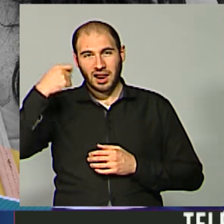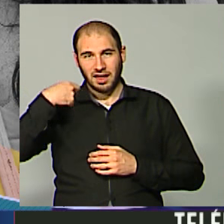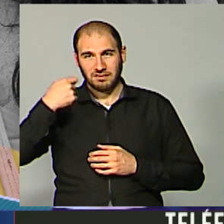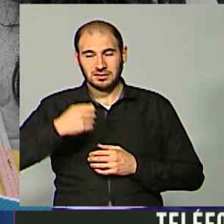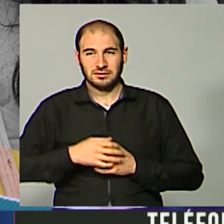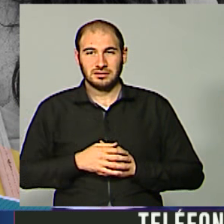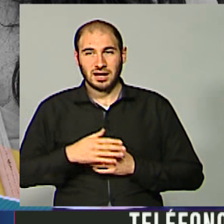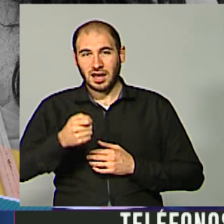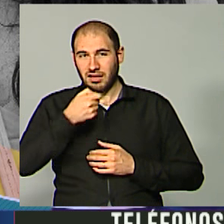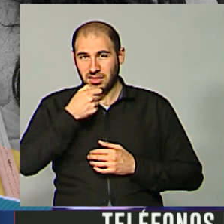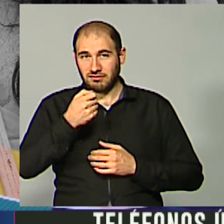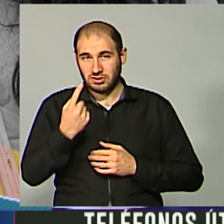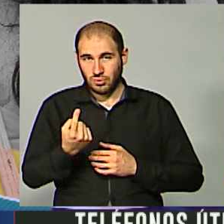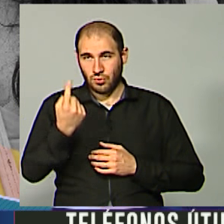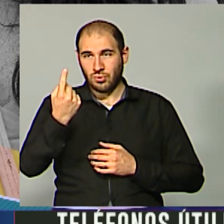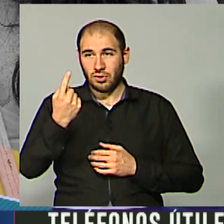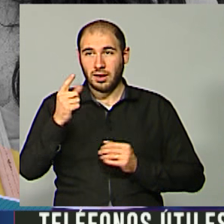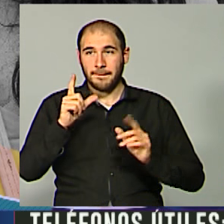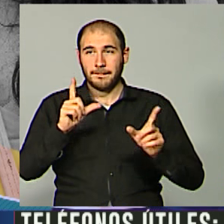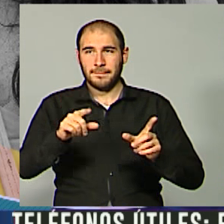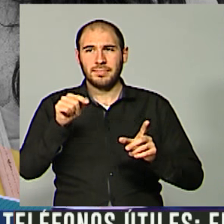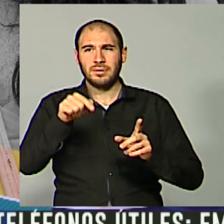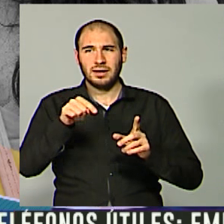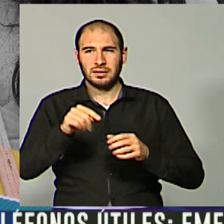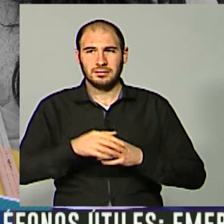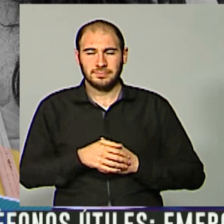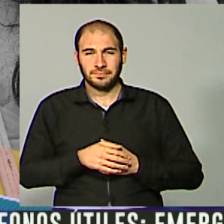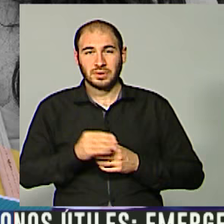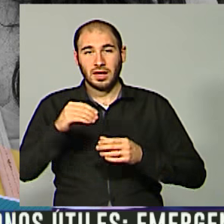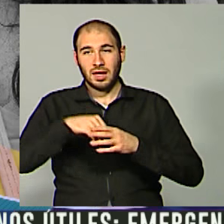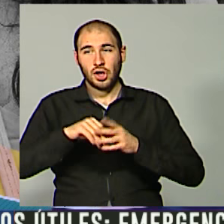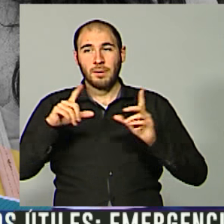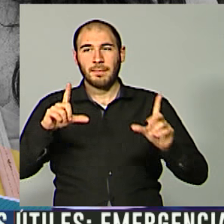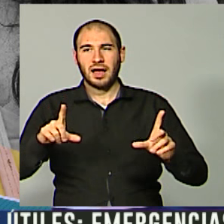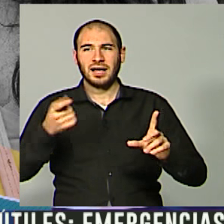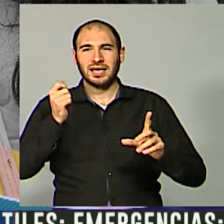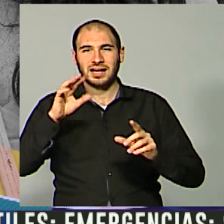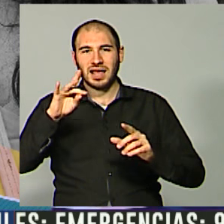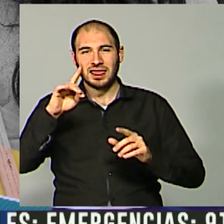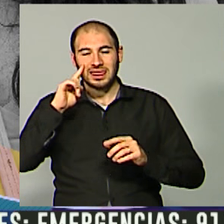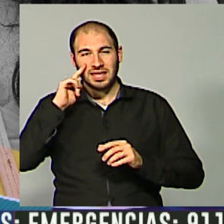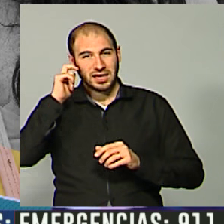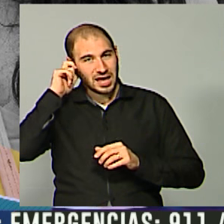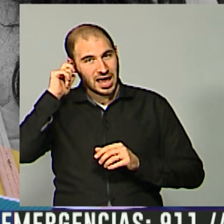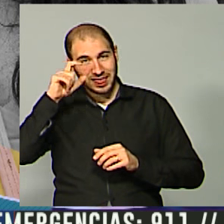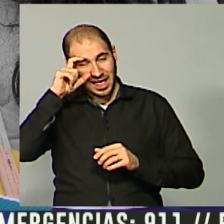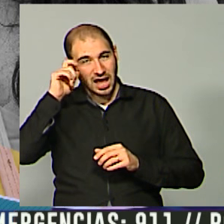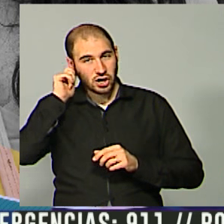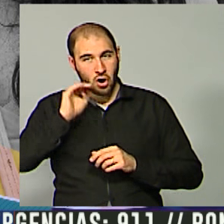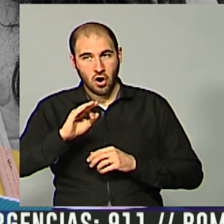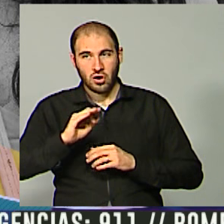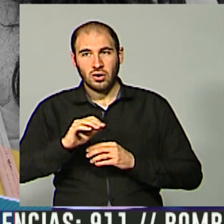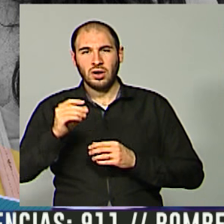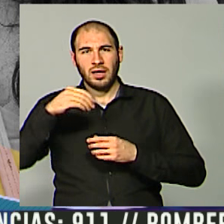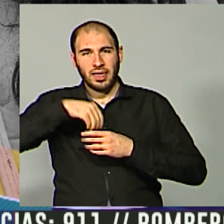una entrevista con uno de ellos. El que está en primera plana dentro de la placa es Diego Noguera, que